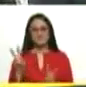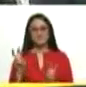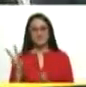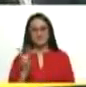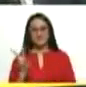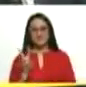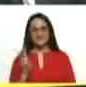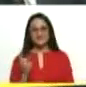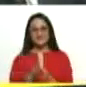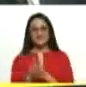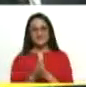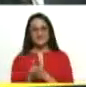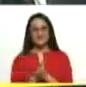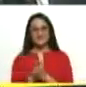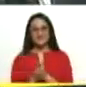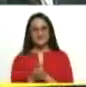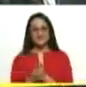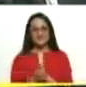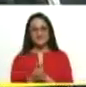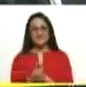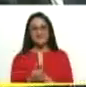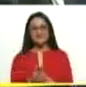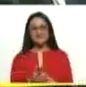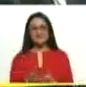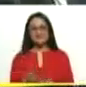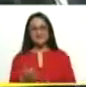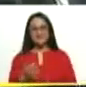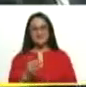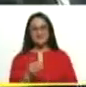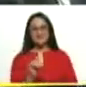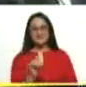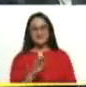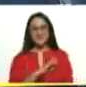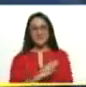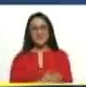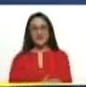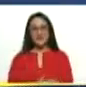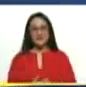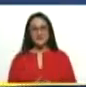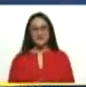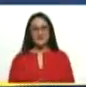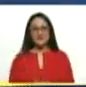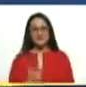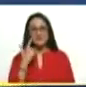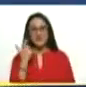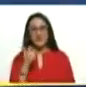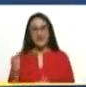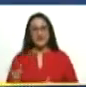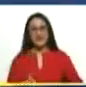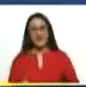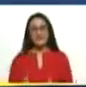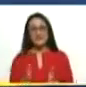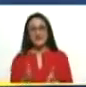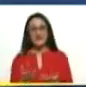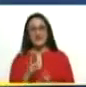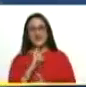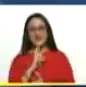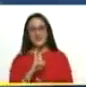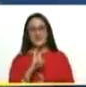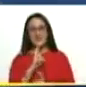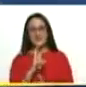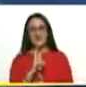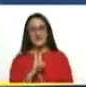también emprendedores tenemos que unirlo con nuestro potencial y buscar los caminos, respuesta